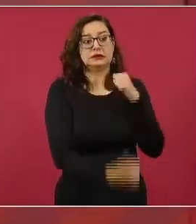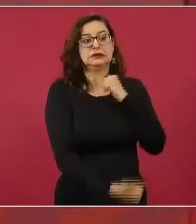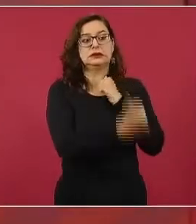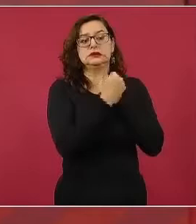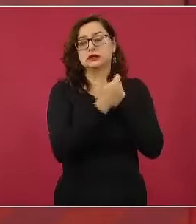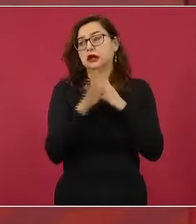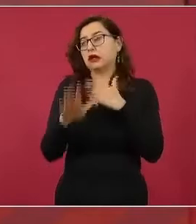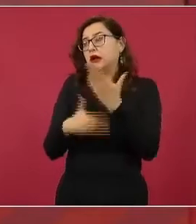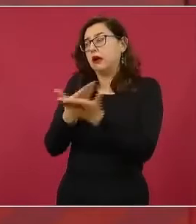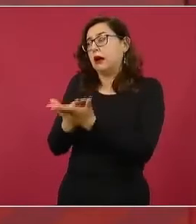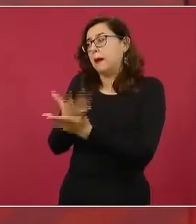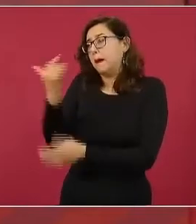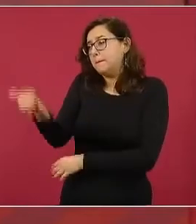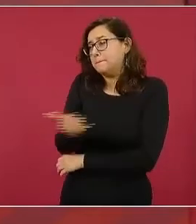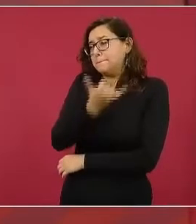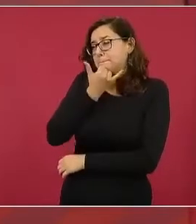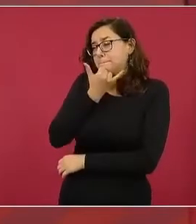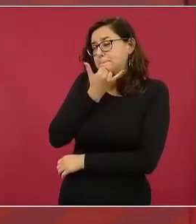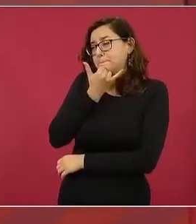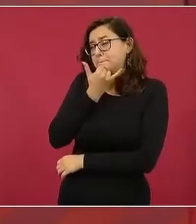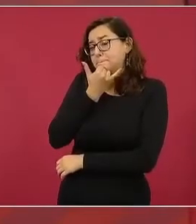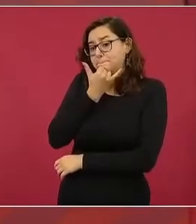Eso es lo que estamos haciendo.